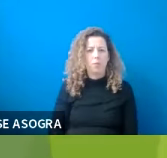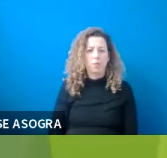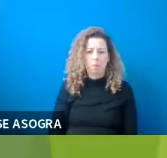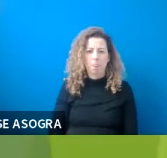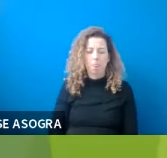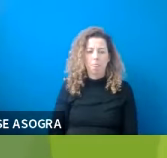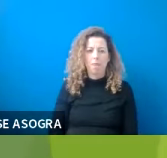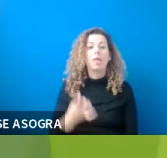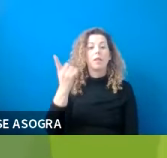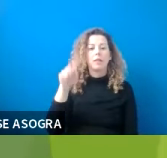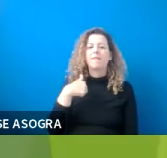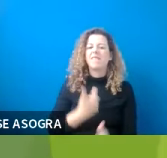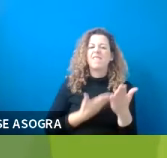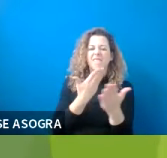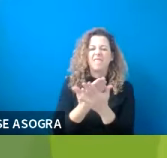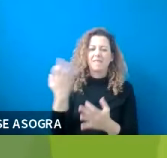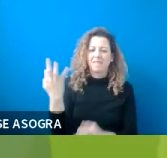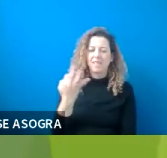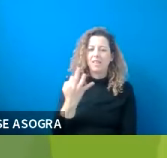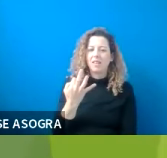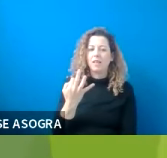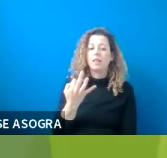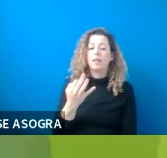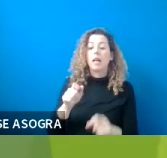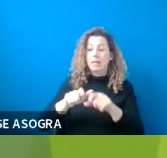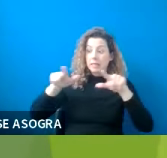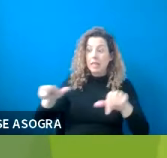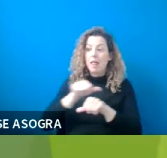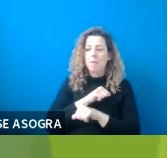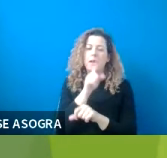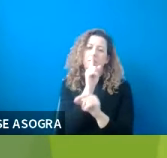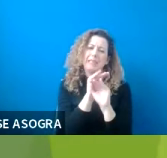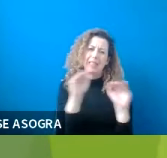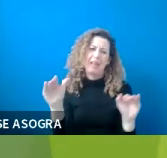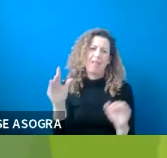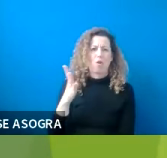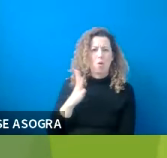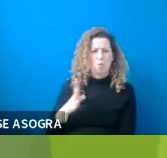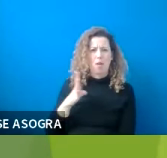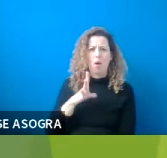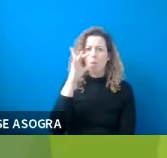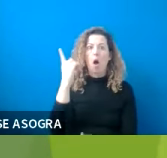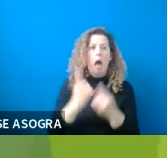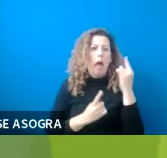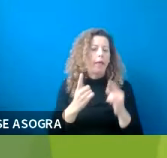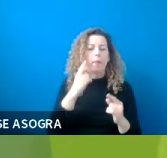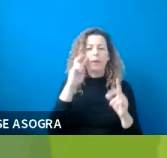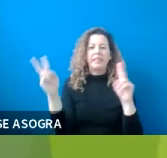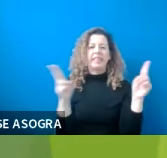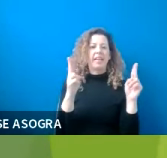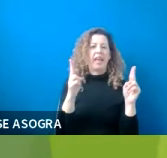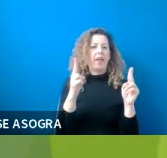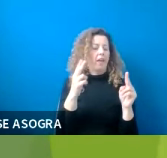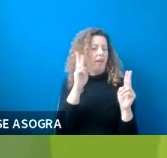Otra de las cosas que pediría es que se respetase el silencio en las salas de espera. Ya que hay gente que se pone a ver series de Netflix,